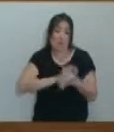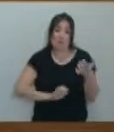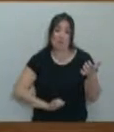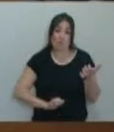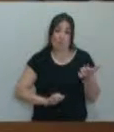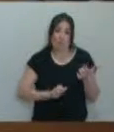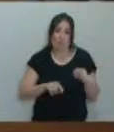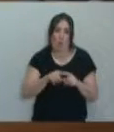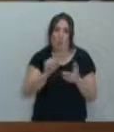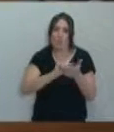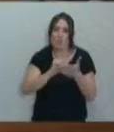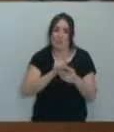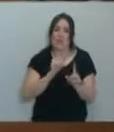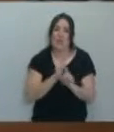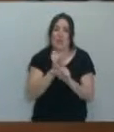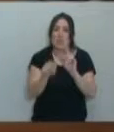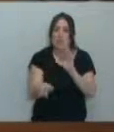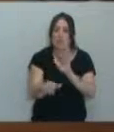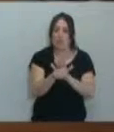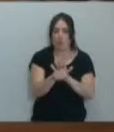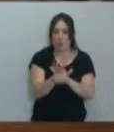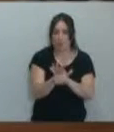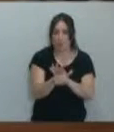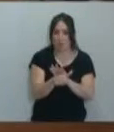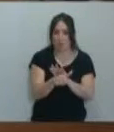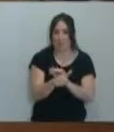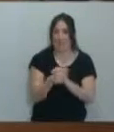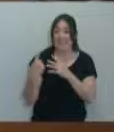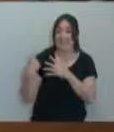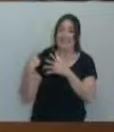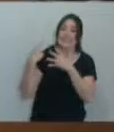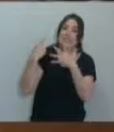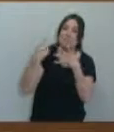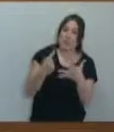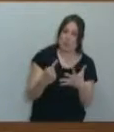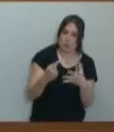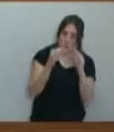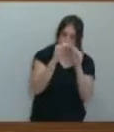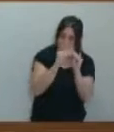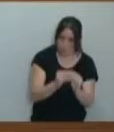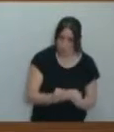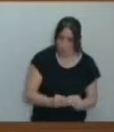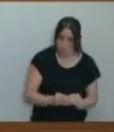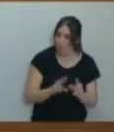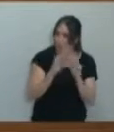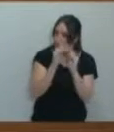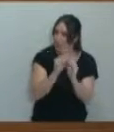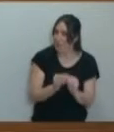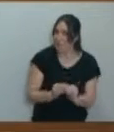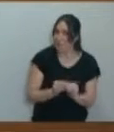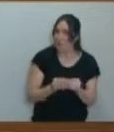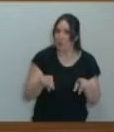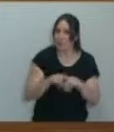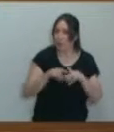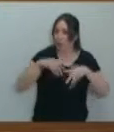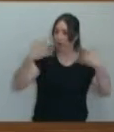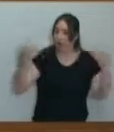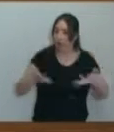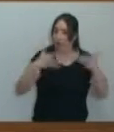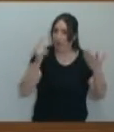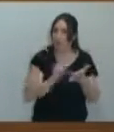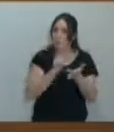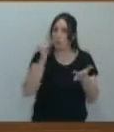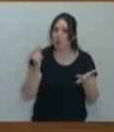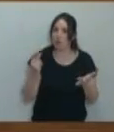antifraude que se ha desarrollado a lo largo de 6 años. No estamos hablando de un informe hecho a vuela pluma, a prisa y